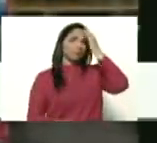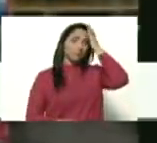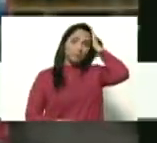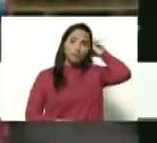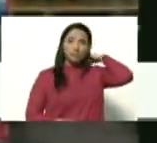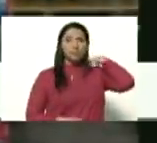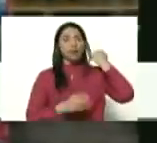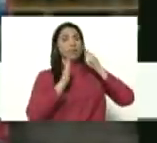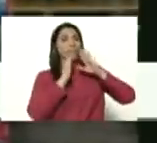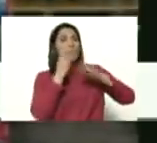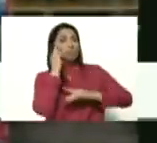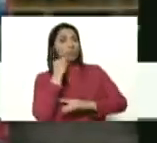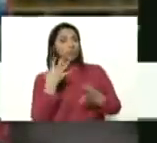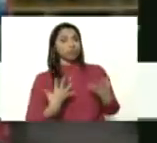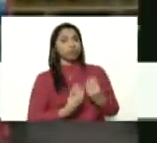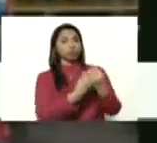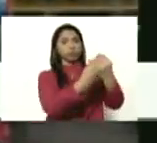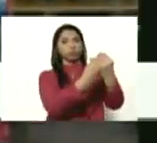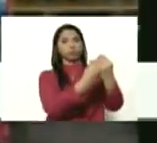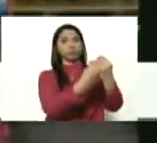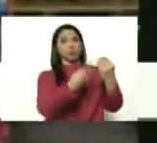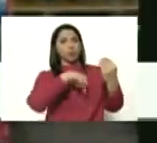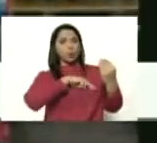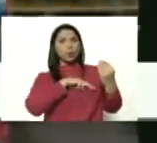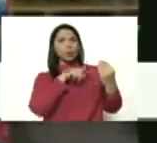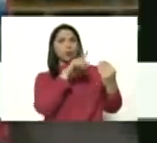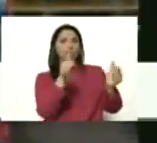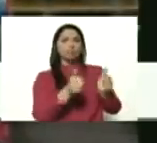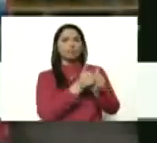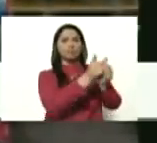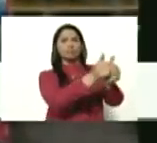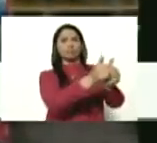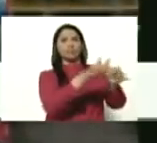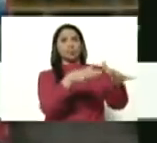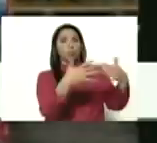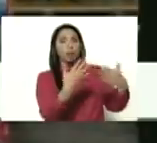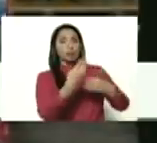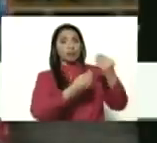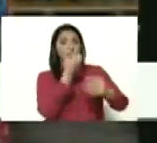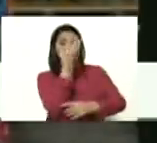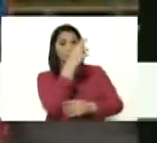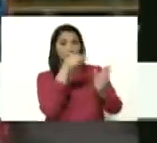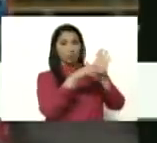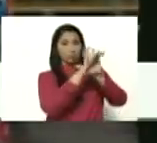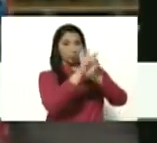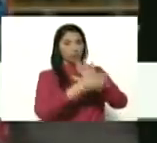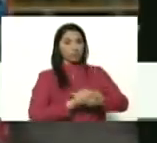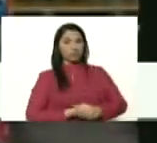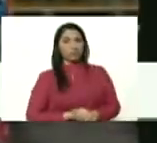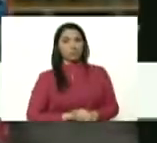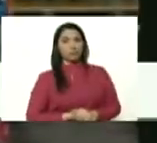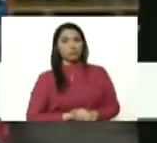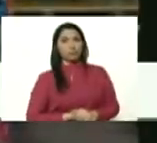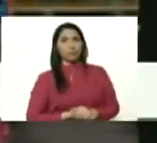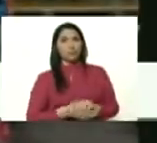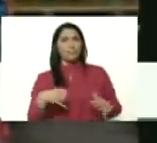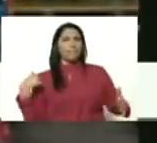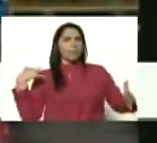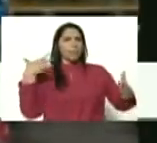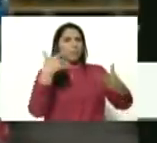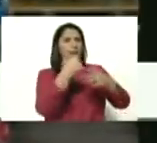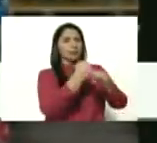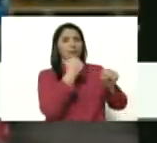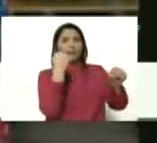Bolívar, acompañando estábamos nosotros allí, a usted, cuando convocó esta Asamblea Nacional Constituyente, que ha venido trabajando por el